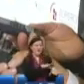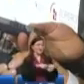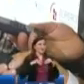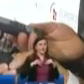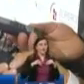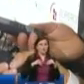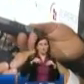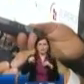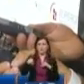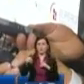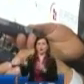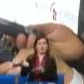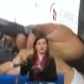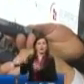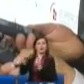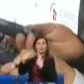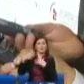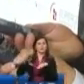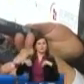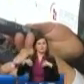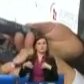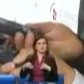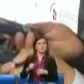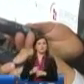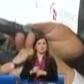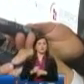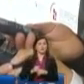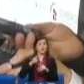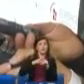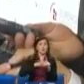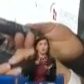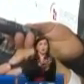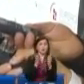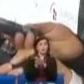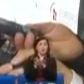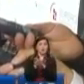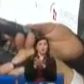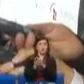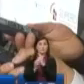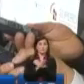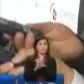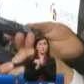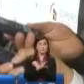decidimos que no. ¿Qué fecha fue lo de La Llorona de Panamá? Del año pasado, de noviembre del año. ¿Estaban en campaña?